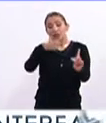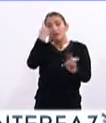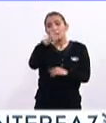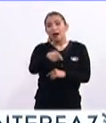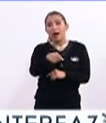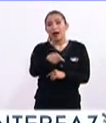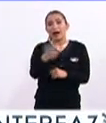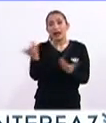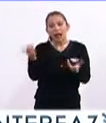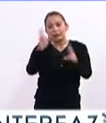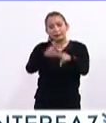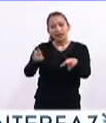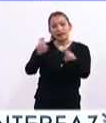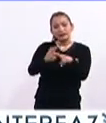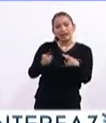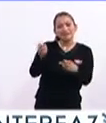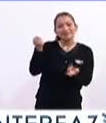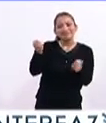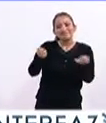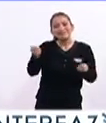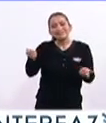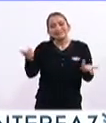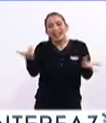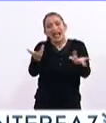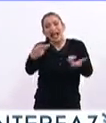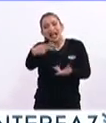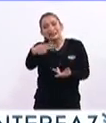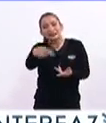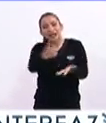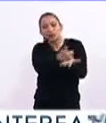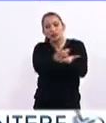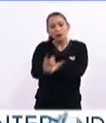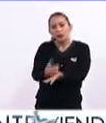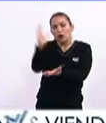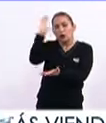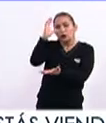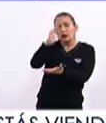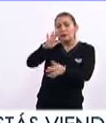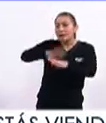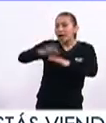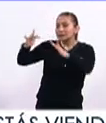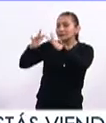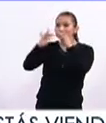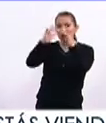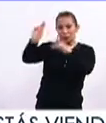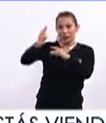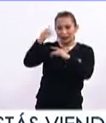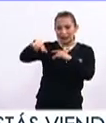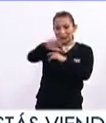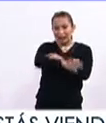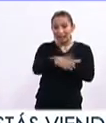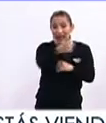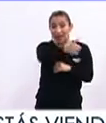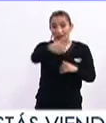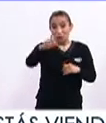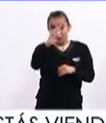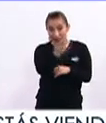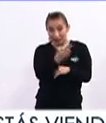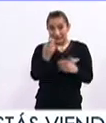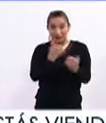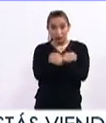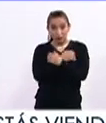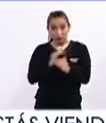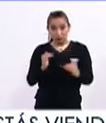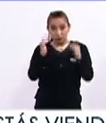finalidad de analizar el papel que juegan en la difusión de la cultura y la extensión universitaria, las universidades, las instituciones